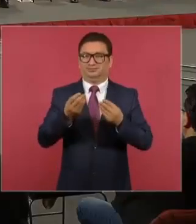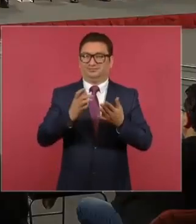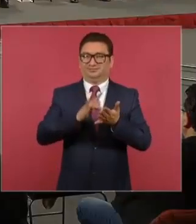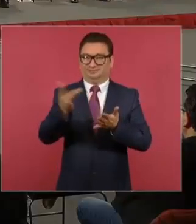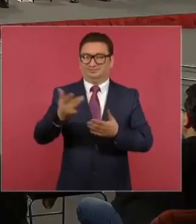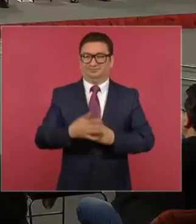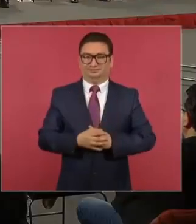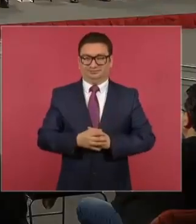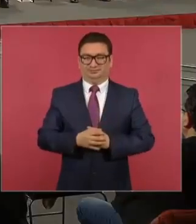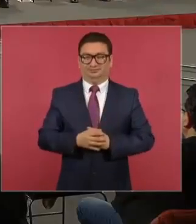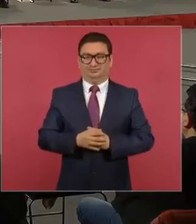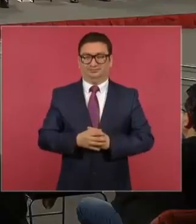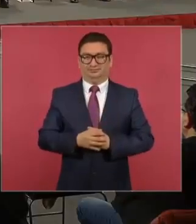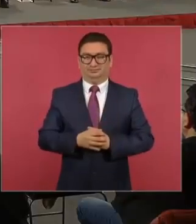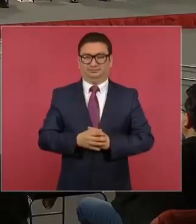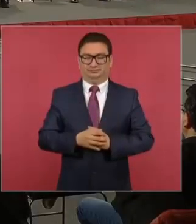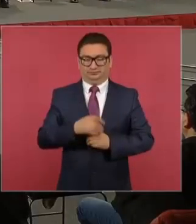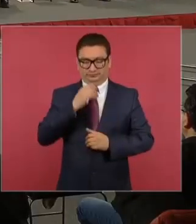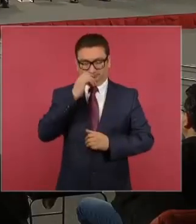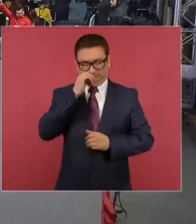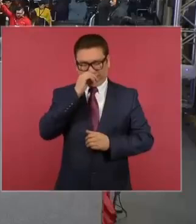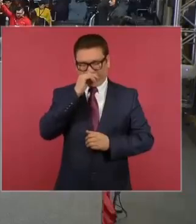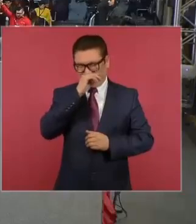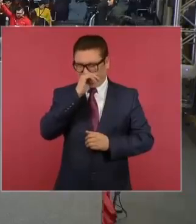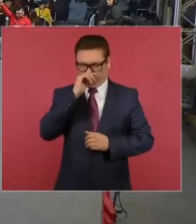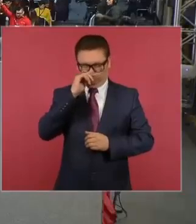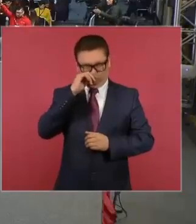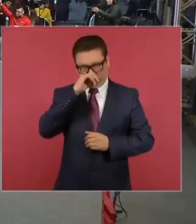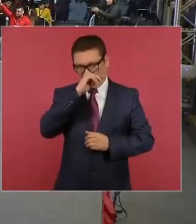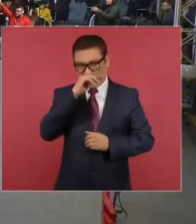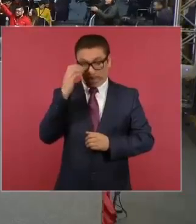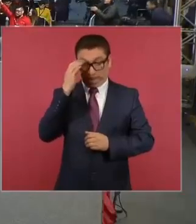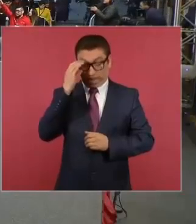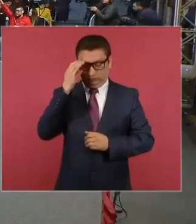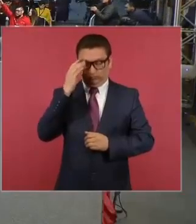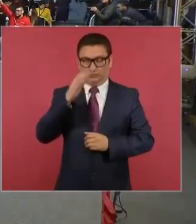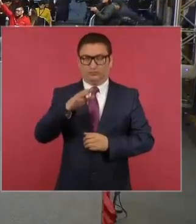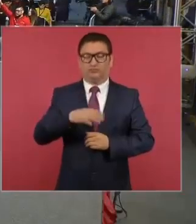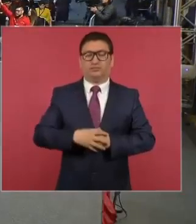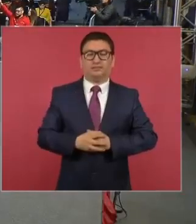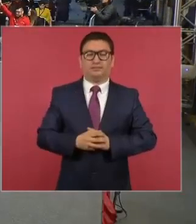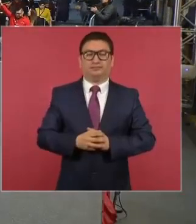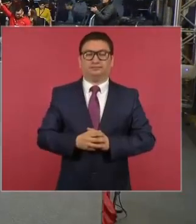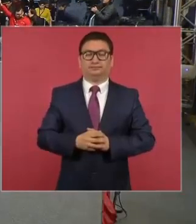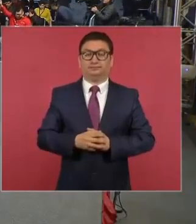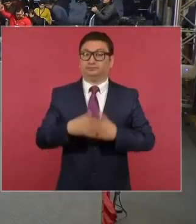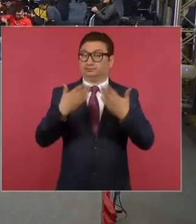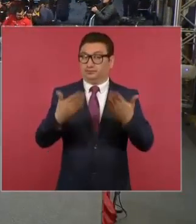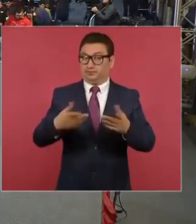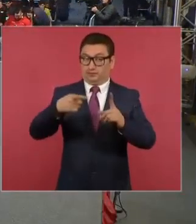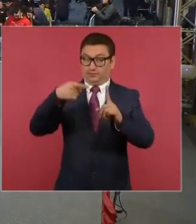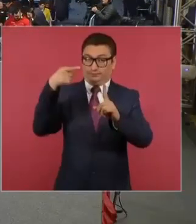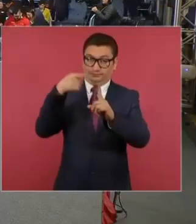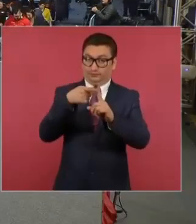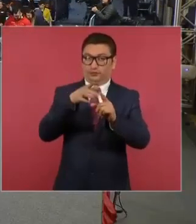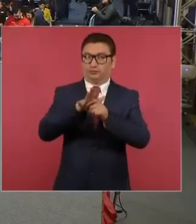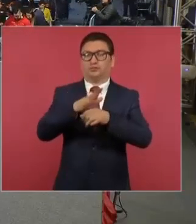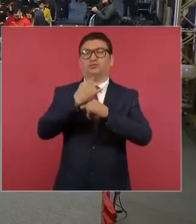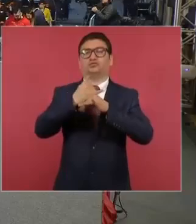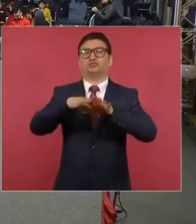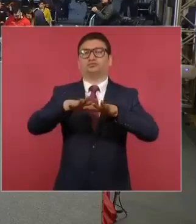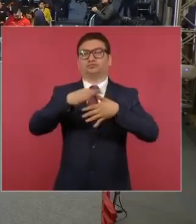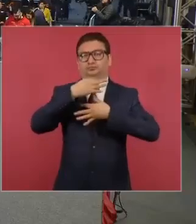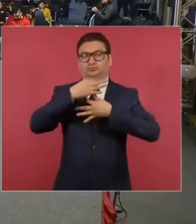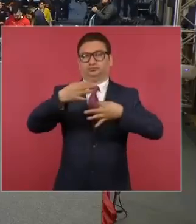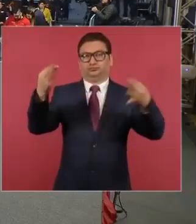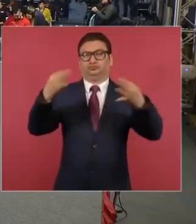115.583.400 personas. El presidente López Obrador prometió que para 2024 el programa Internet para Todos tendrá una cobertura de